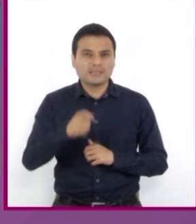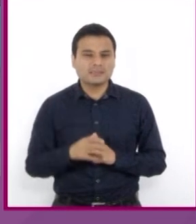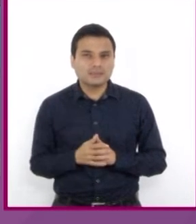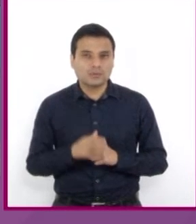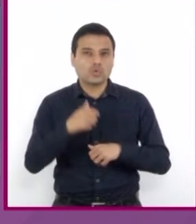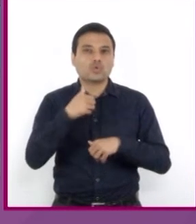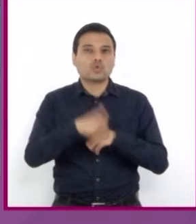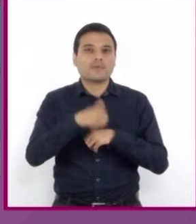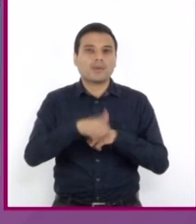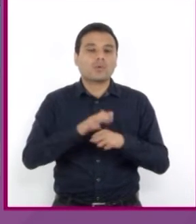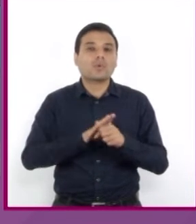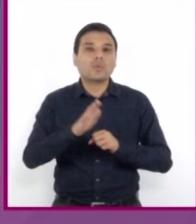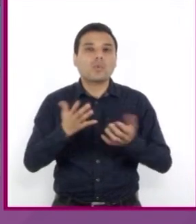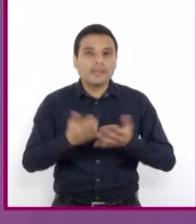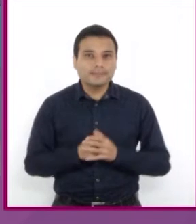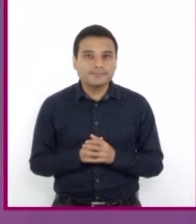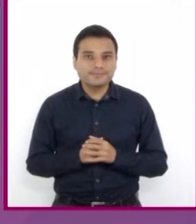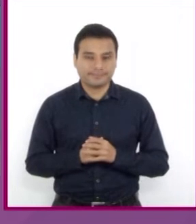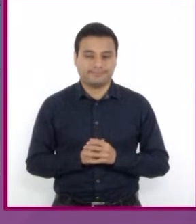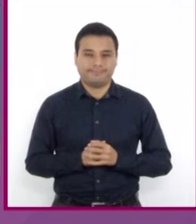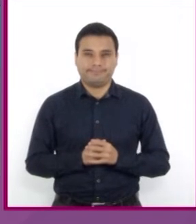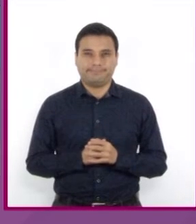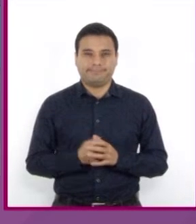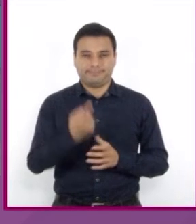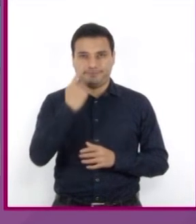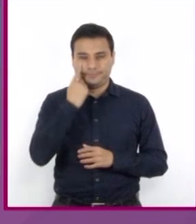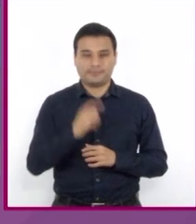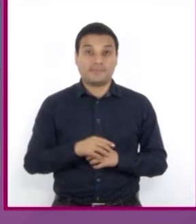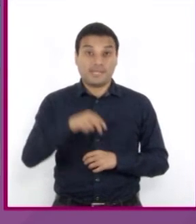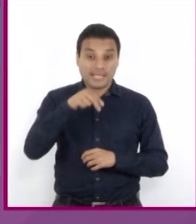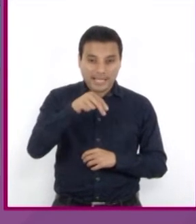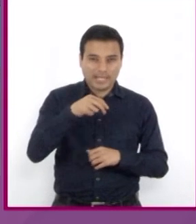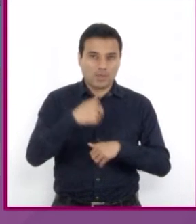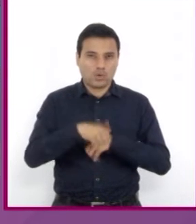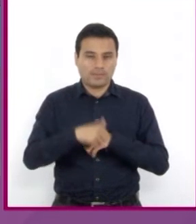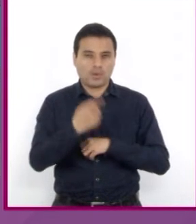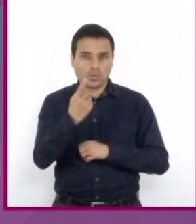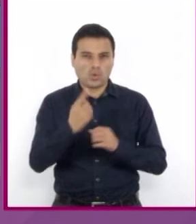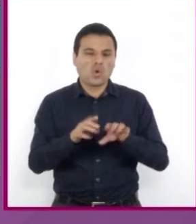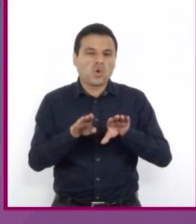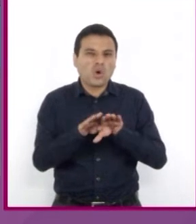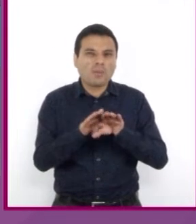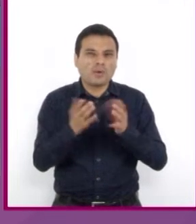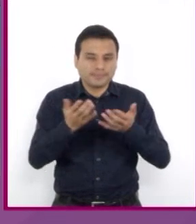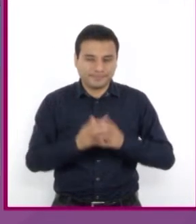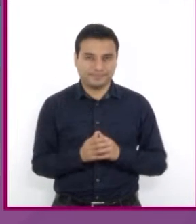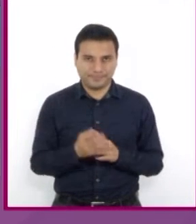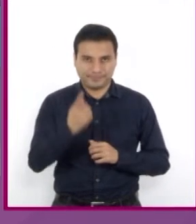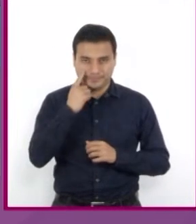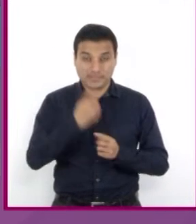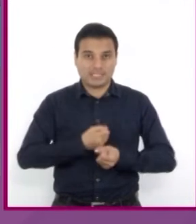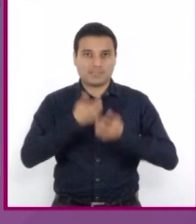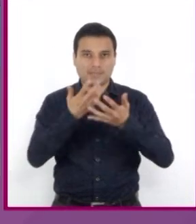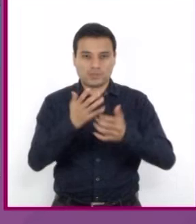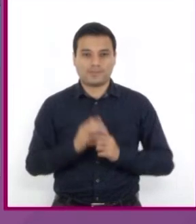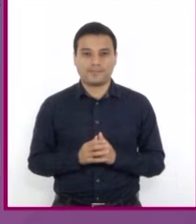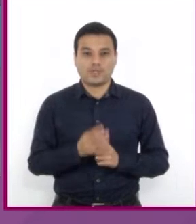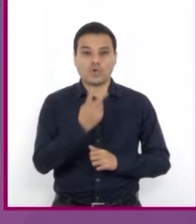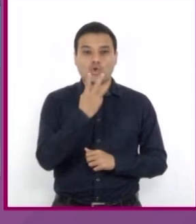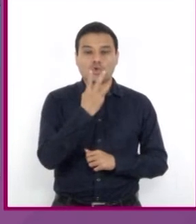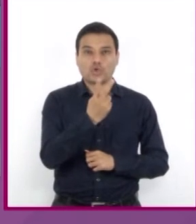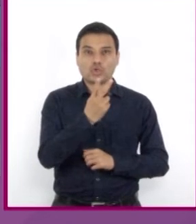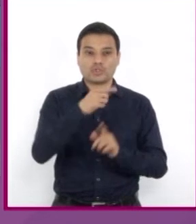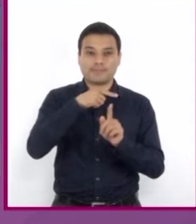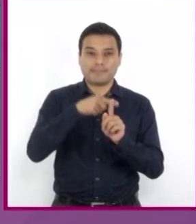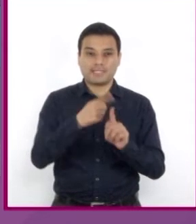al término de la sucesión. Veamos cuando n es igual a 1. En la expresión 2 más el doble